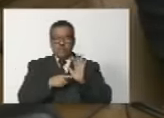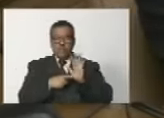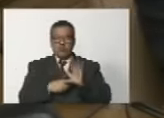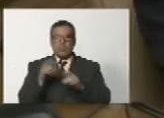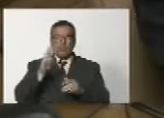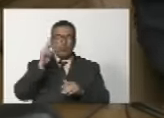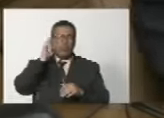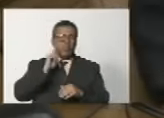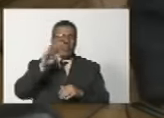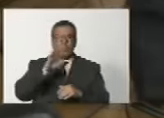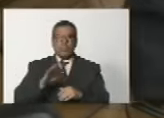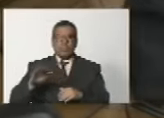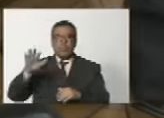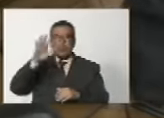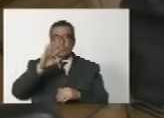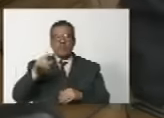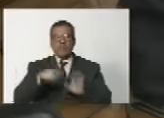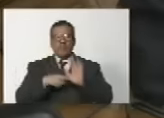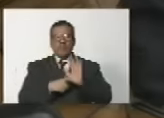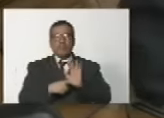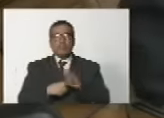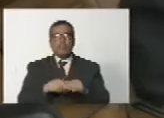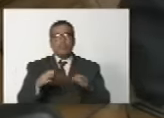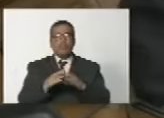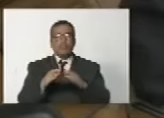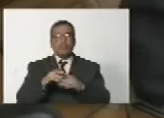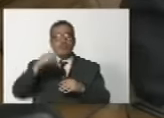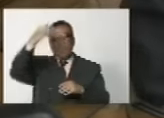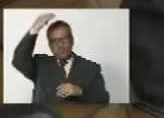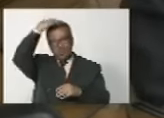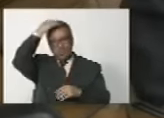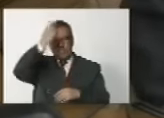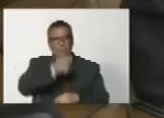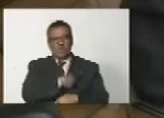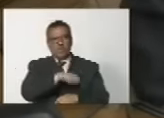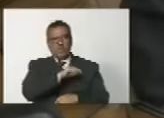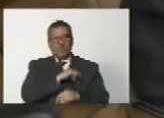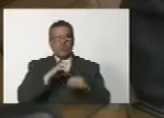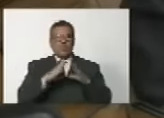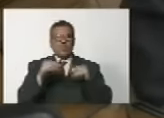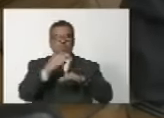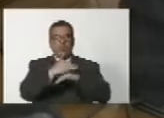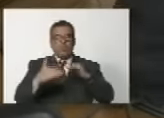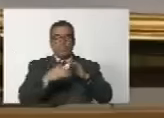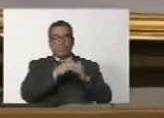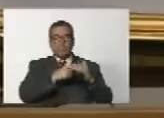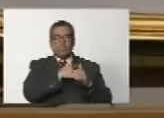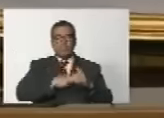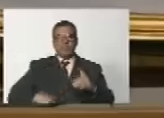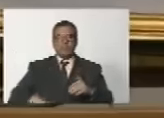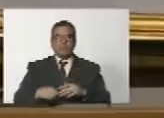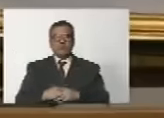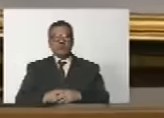de la República Bolivariana de Venezuela ante el Reino de España. Es todo, ciudadano vicepresidente.